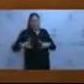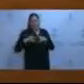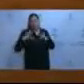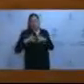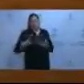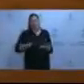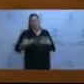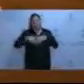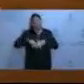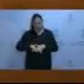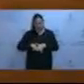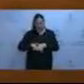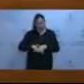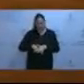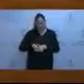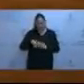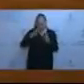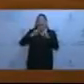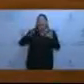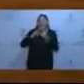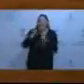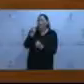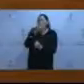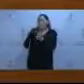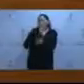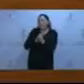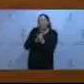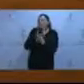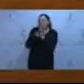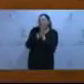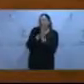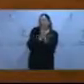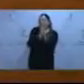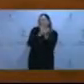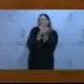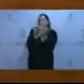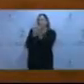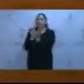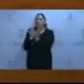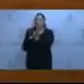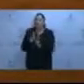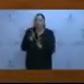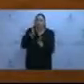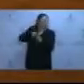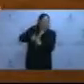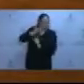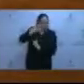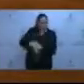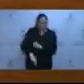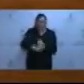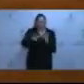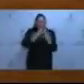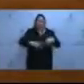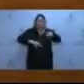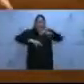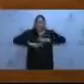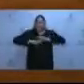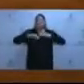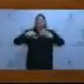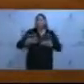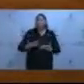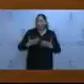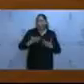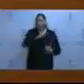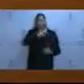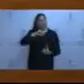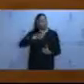a relatarles las entidades financieras con las que hablamos, cómo están respondiendo, todas y cada una, individualmente o en grupos,